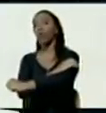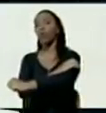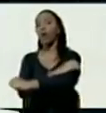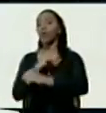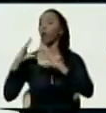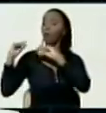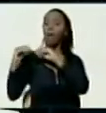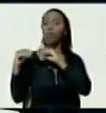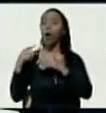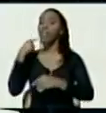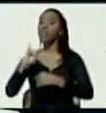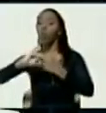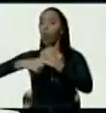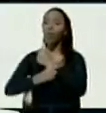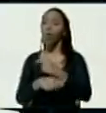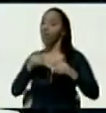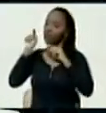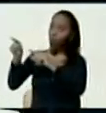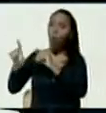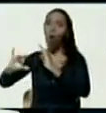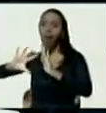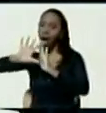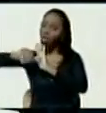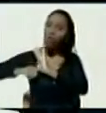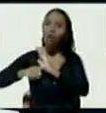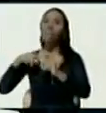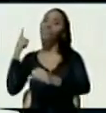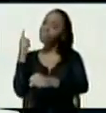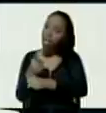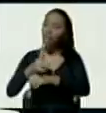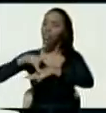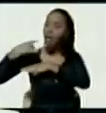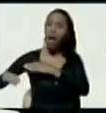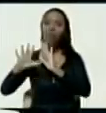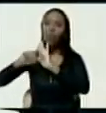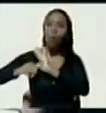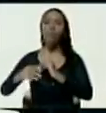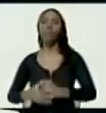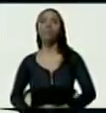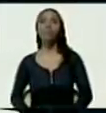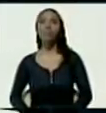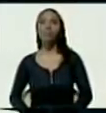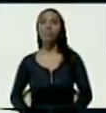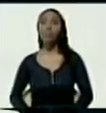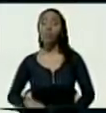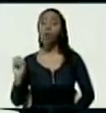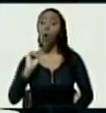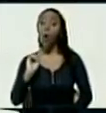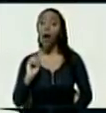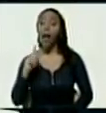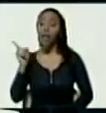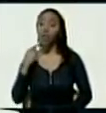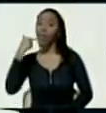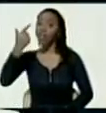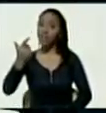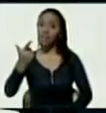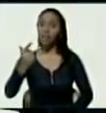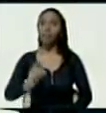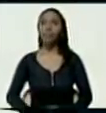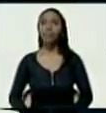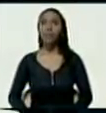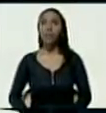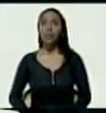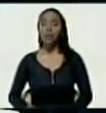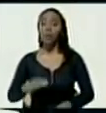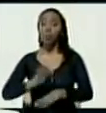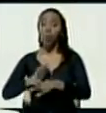dicho a Guaidó, eres un ladrón, debes dejar de robar. O eso es lo que él le dice a Reuters. Porque